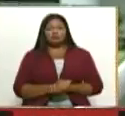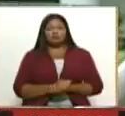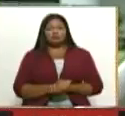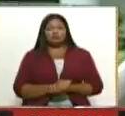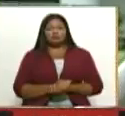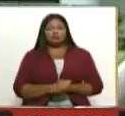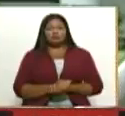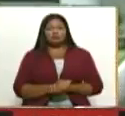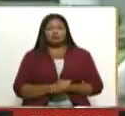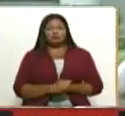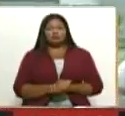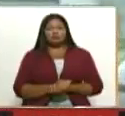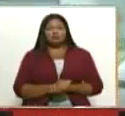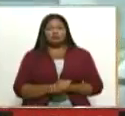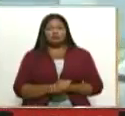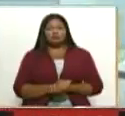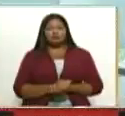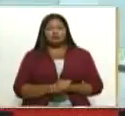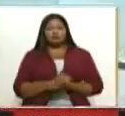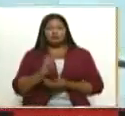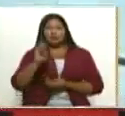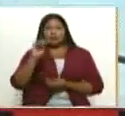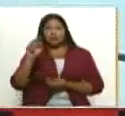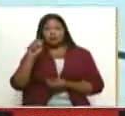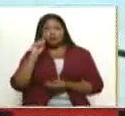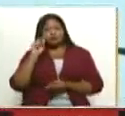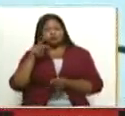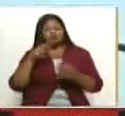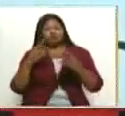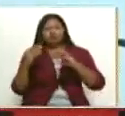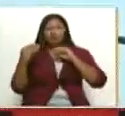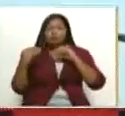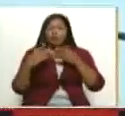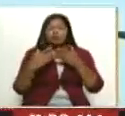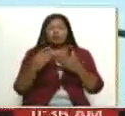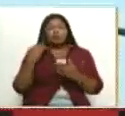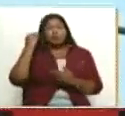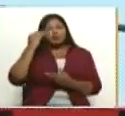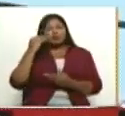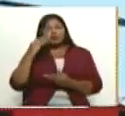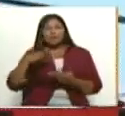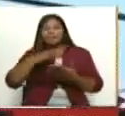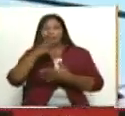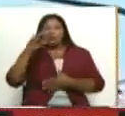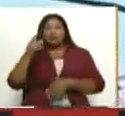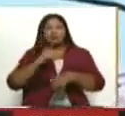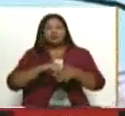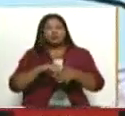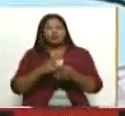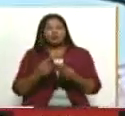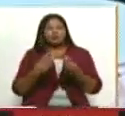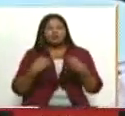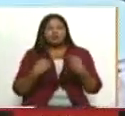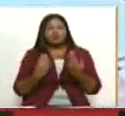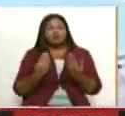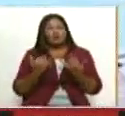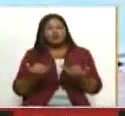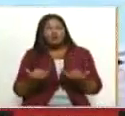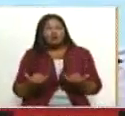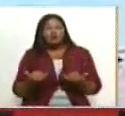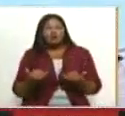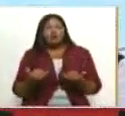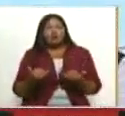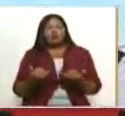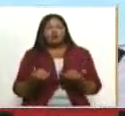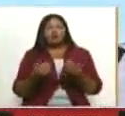pastora presbiteriana, cuando planteaba con gran sabiduría espiritual que el tiempo que vivimos no es el del Cronos,